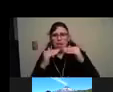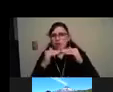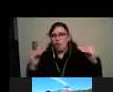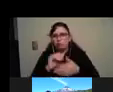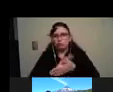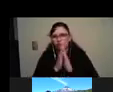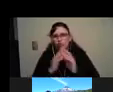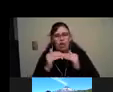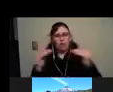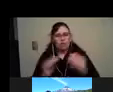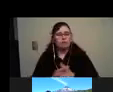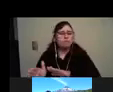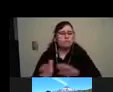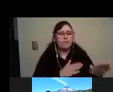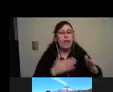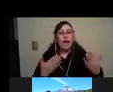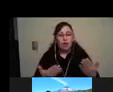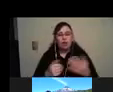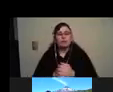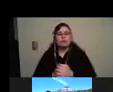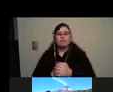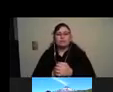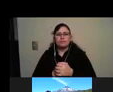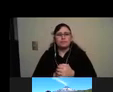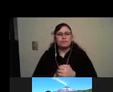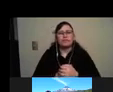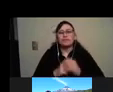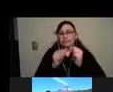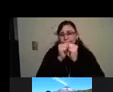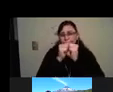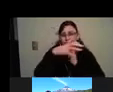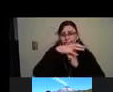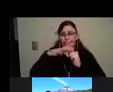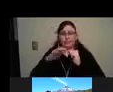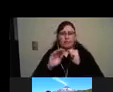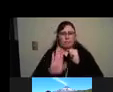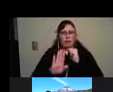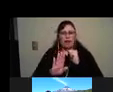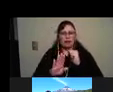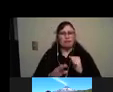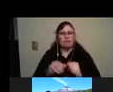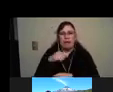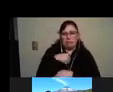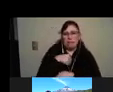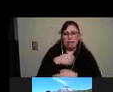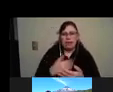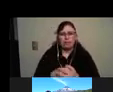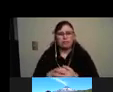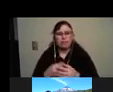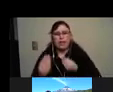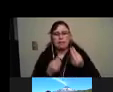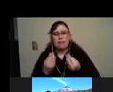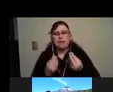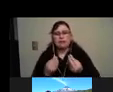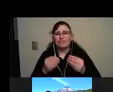Algunas consideraciones respecto de la parálisis cerebral espástica se produce, bueno, como ustedes saben, por afección de la vía